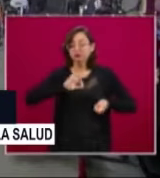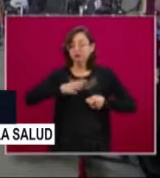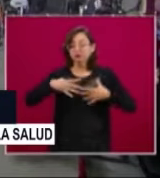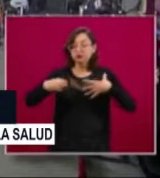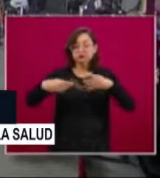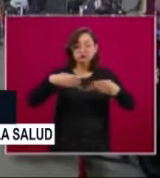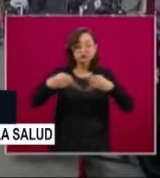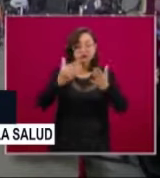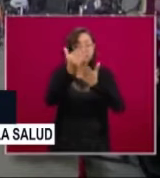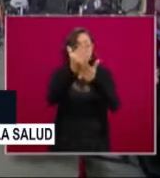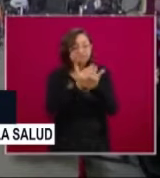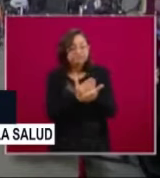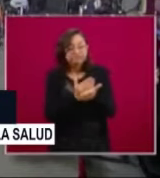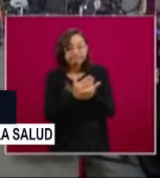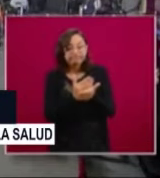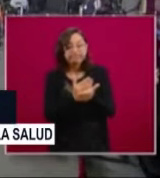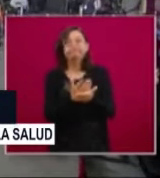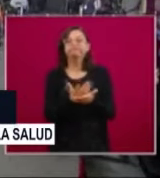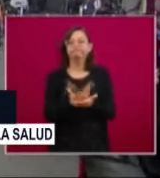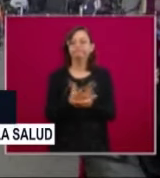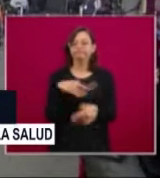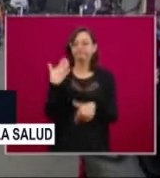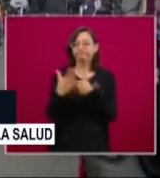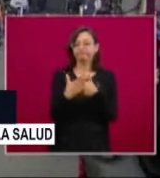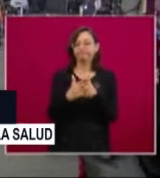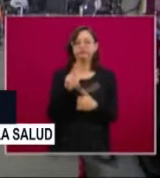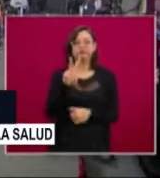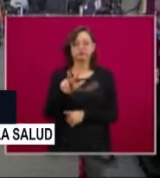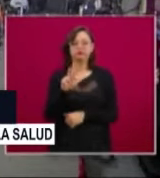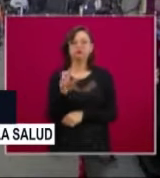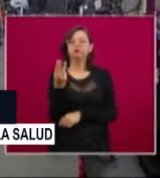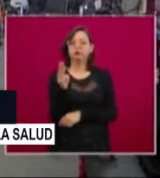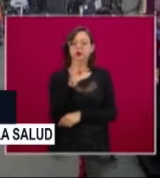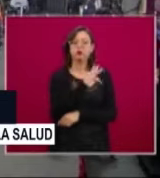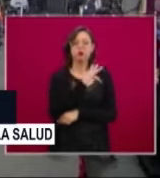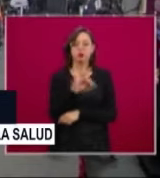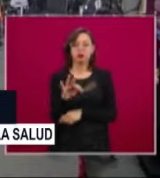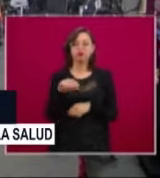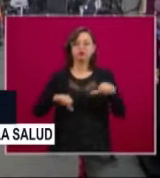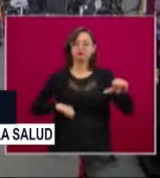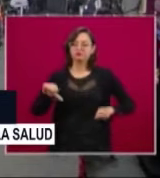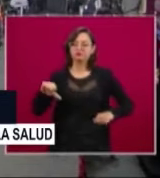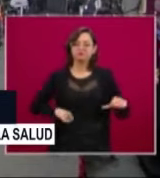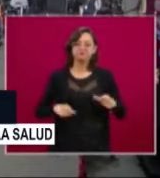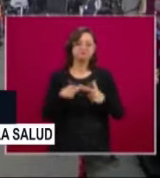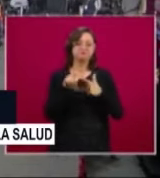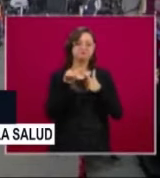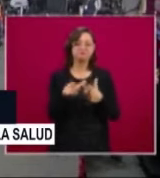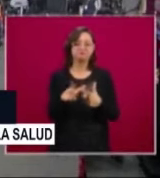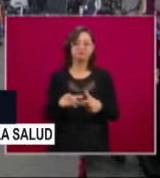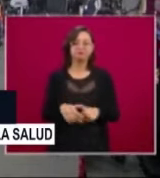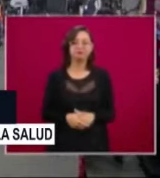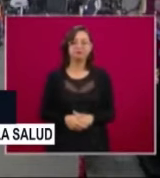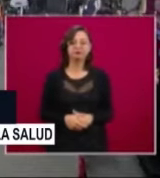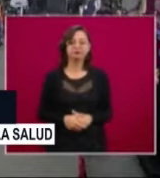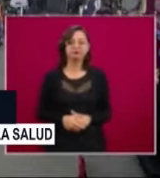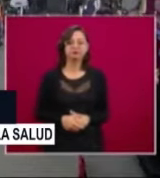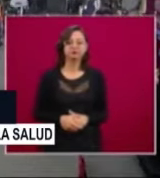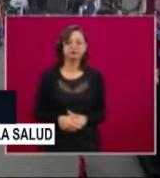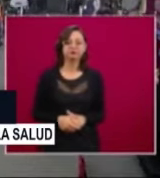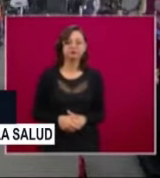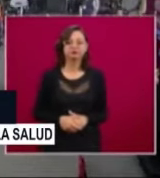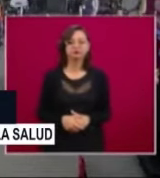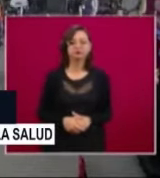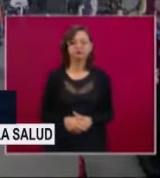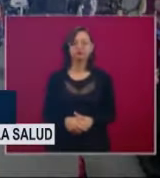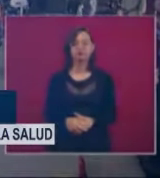llegase hasta el 60 o 70 por ciento es decir podríamos hablar de 6000 personas muertas fácil el correcto